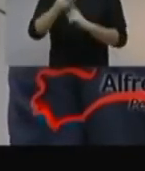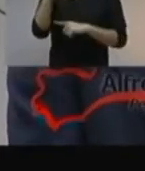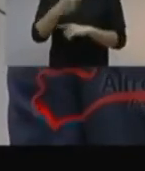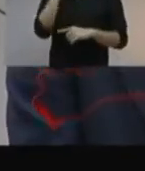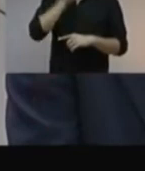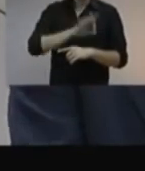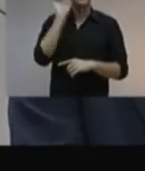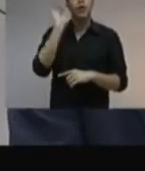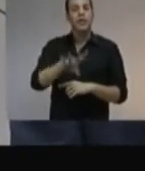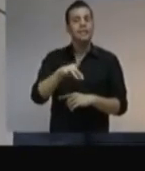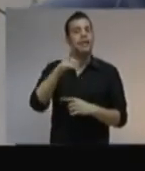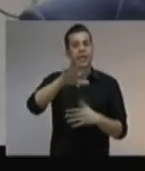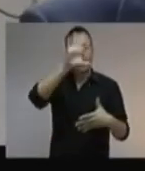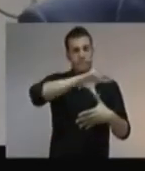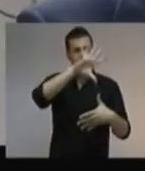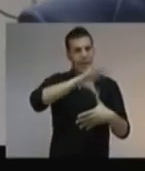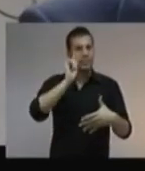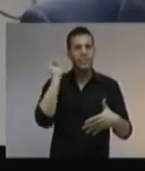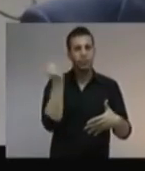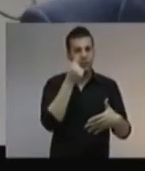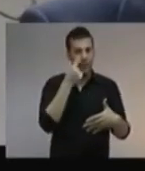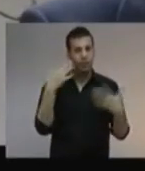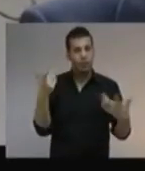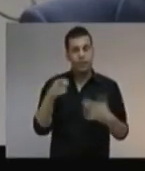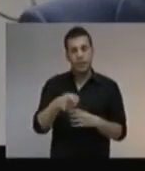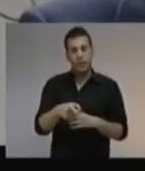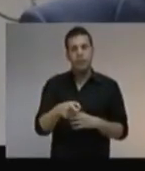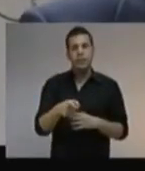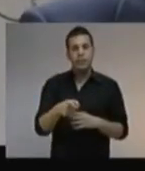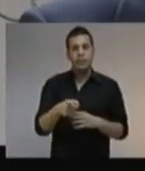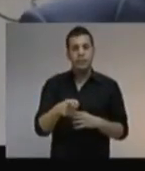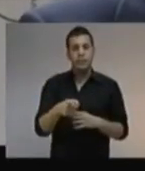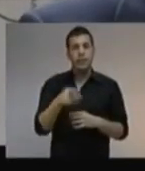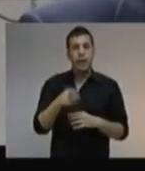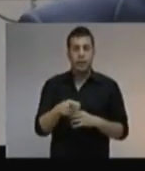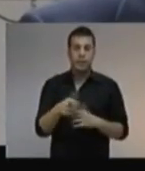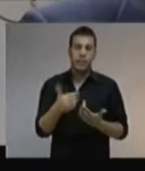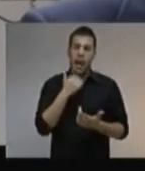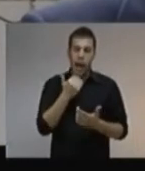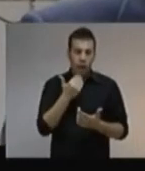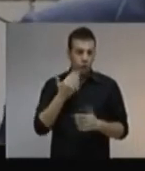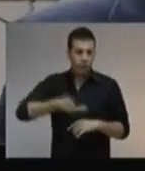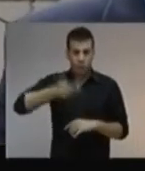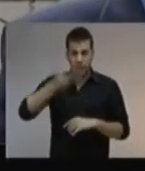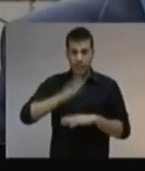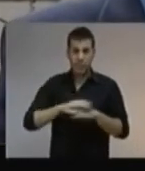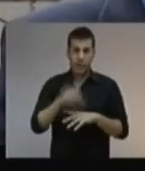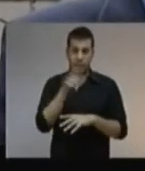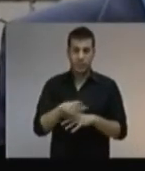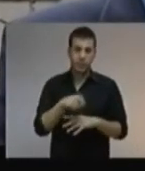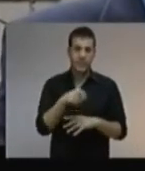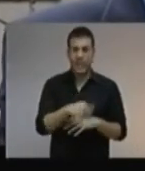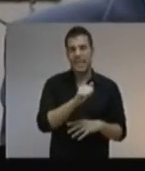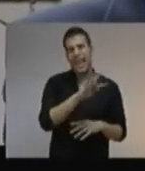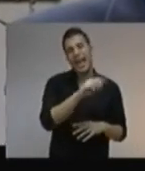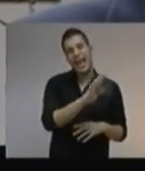a finales del siglo XV, del descubrimiento de América, por lo cual fue un puente inicial en los comienzos de la civilización atlántica. Y al mismo